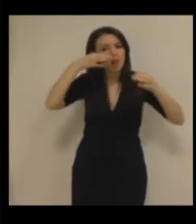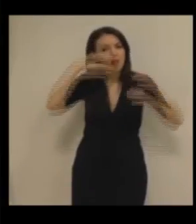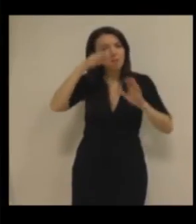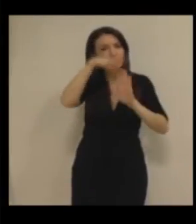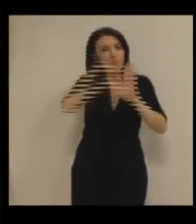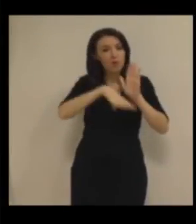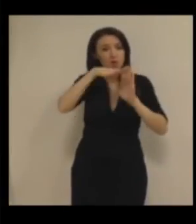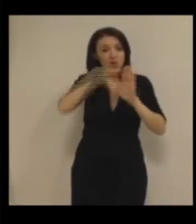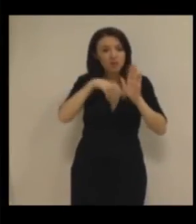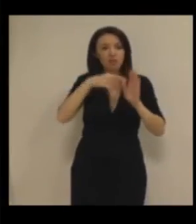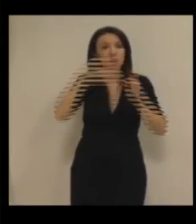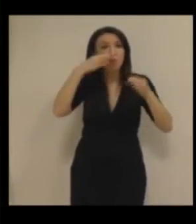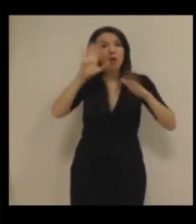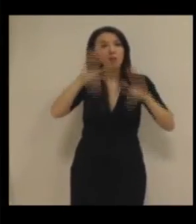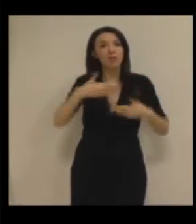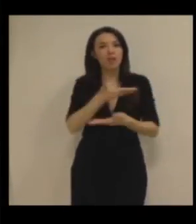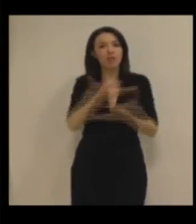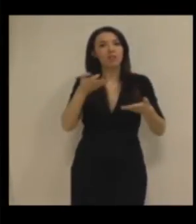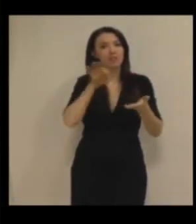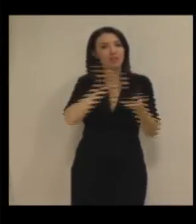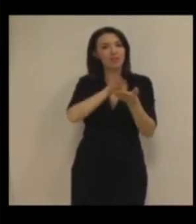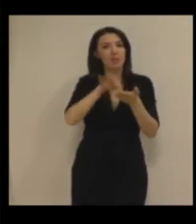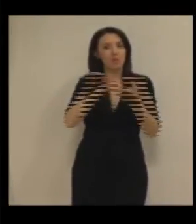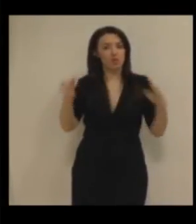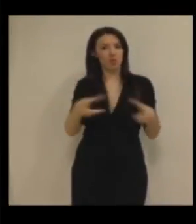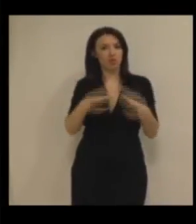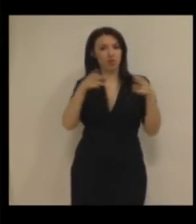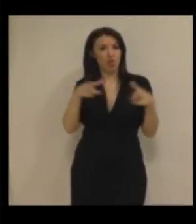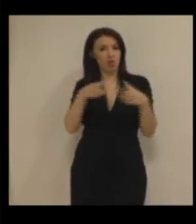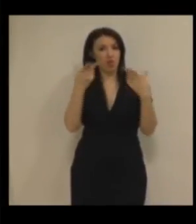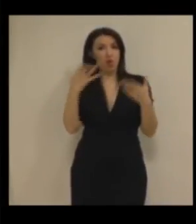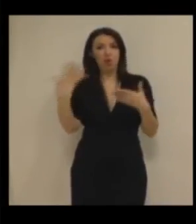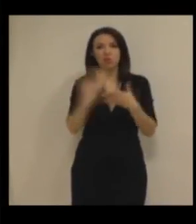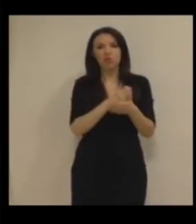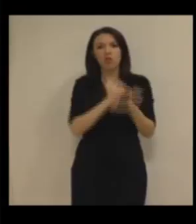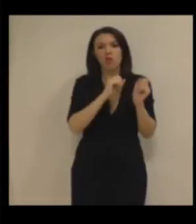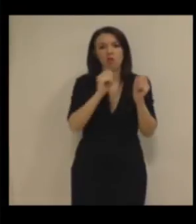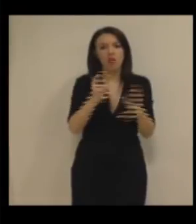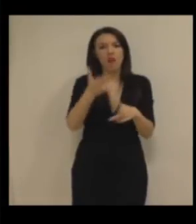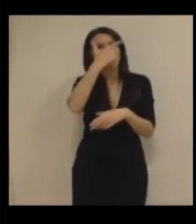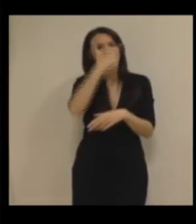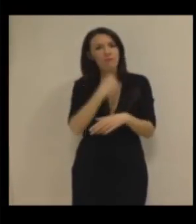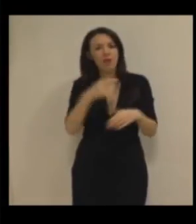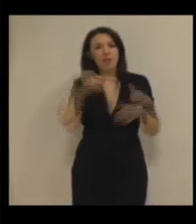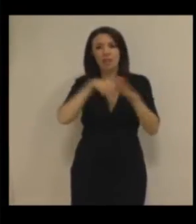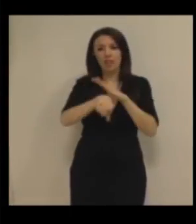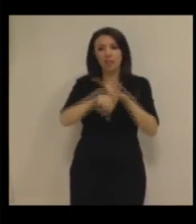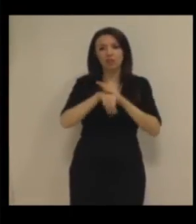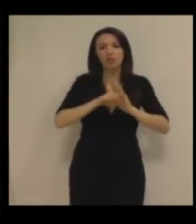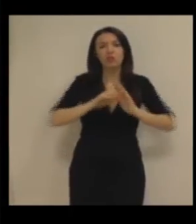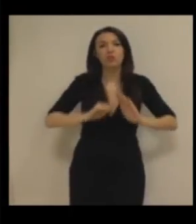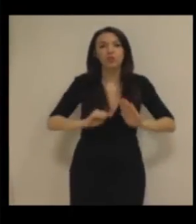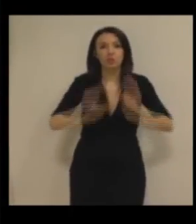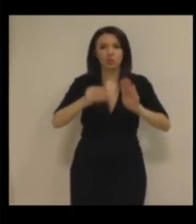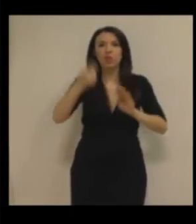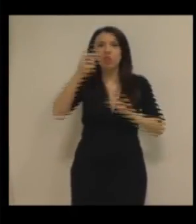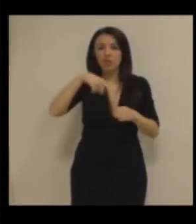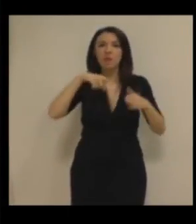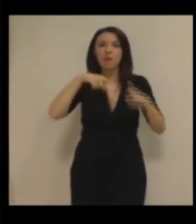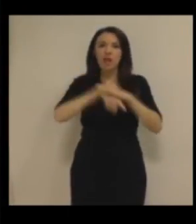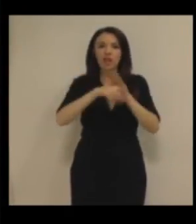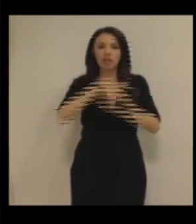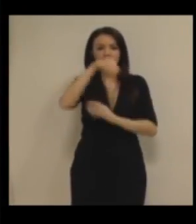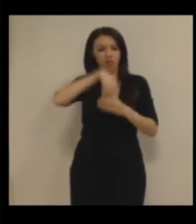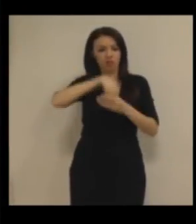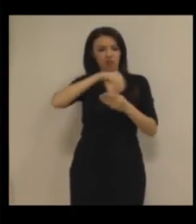al final estamos dando servicios a nuestros socios, y todo lo que sea facilitar la gestión para ellos y la gestión también interna desde